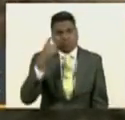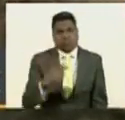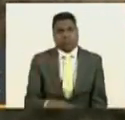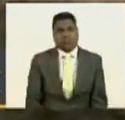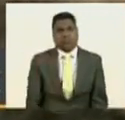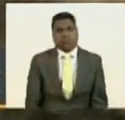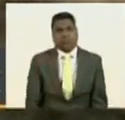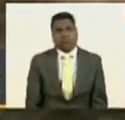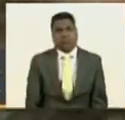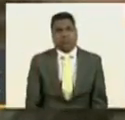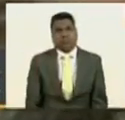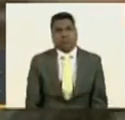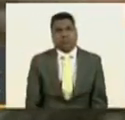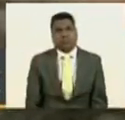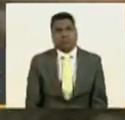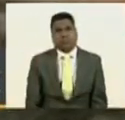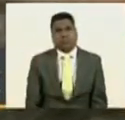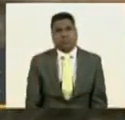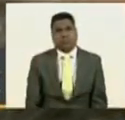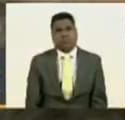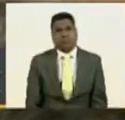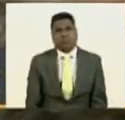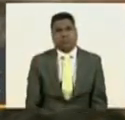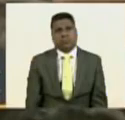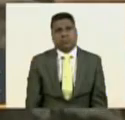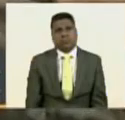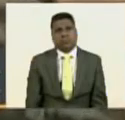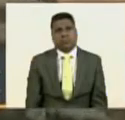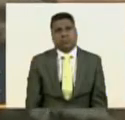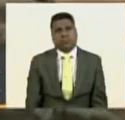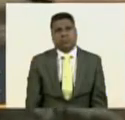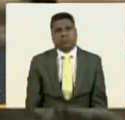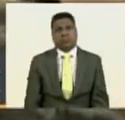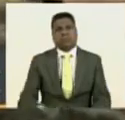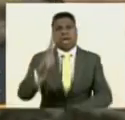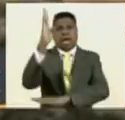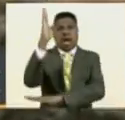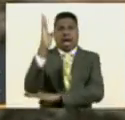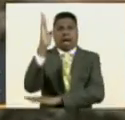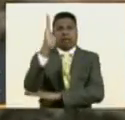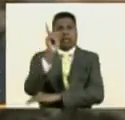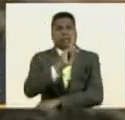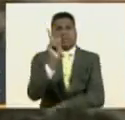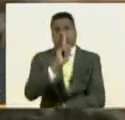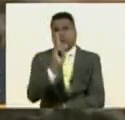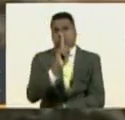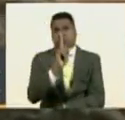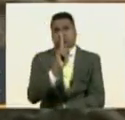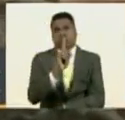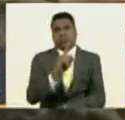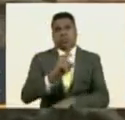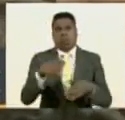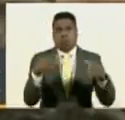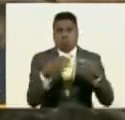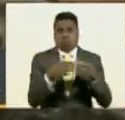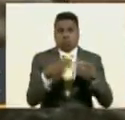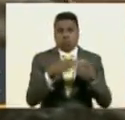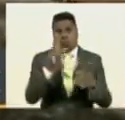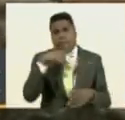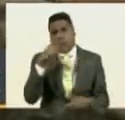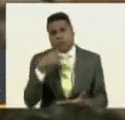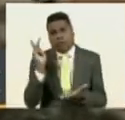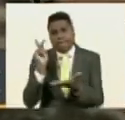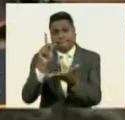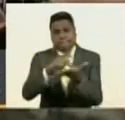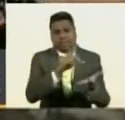Cuando se agregue el artículo de la Constitución, ¿eso será votado también? Bueno, a la Iglesia no le corresponde, no es un partido político participar